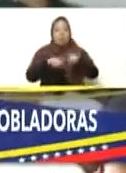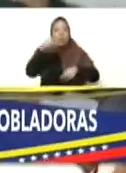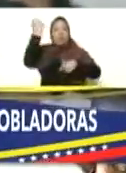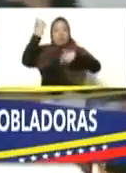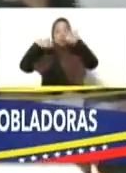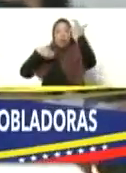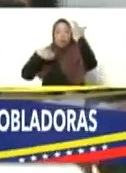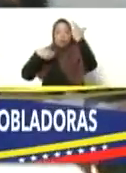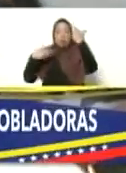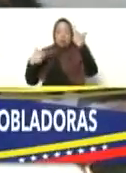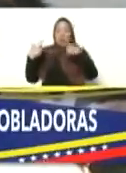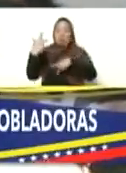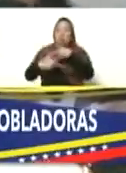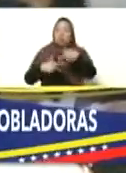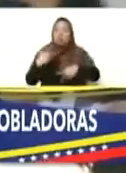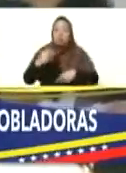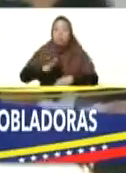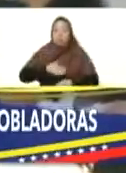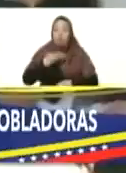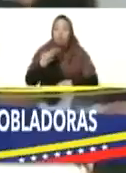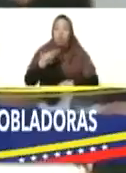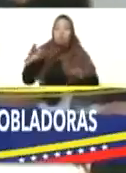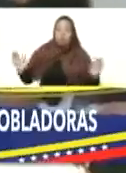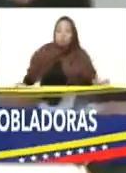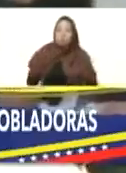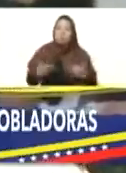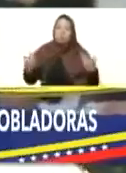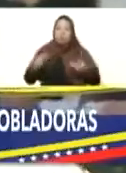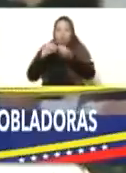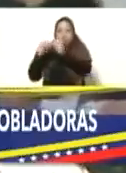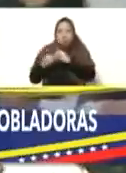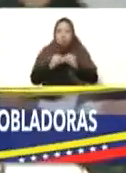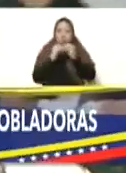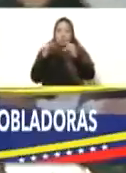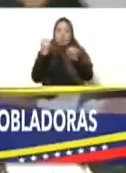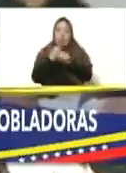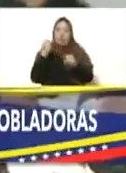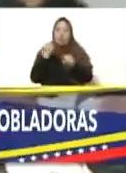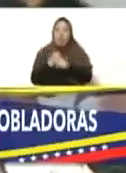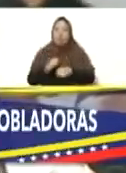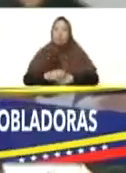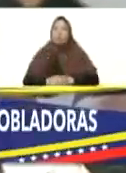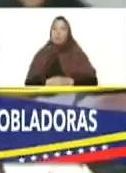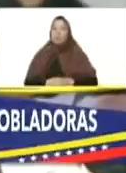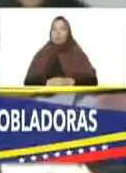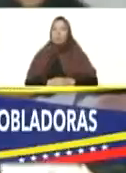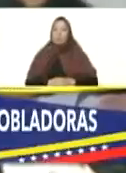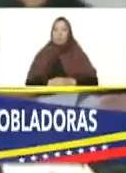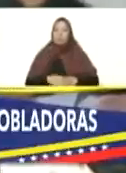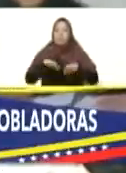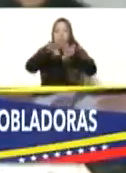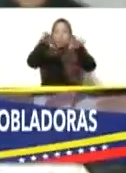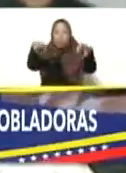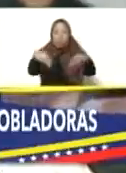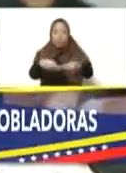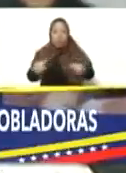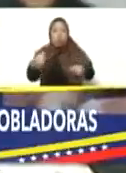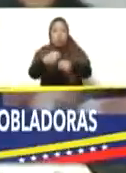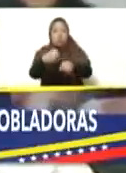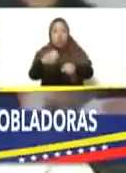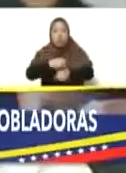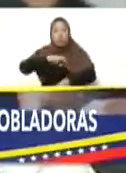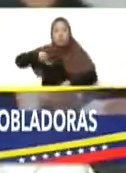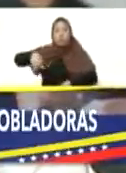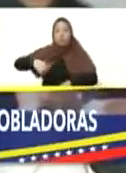que podemos levantar que podemos reparar y ponerlas a trabajar está eso en los campamentos nuestros son máquinas que tenemos